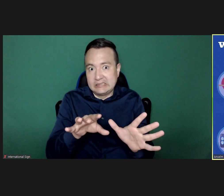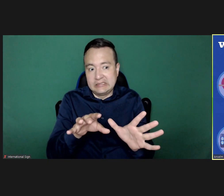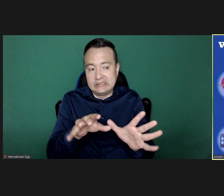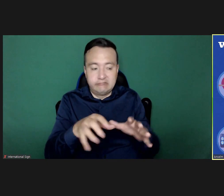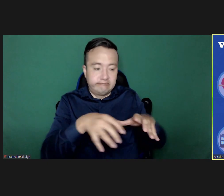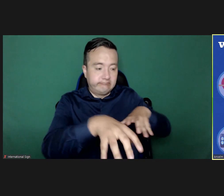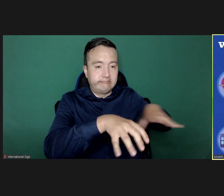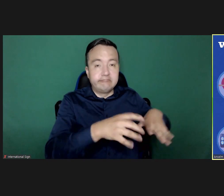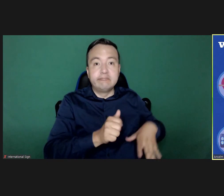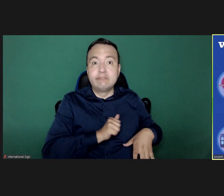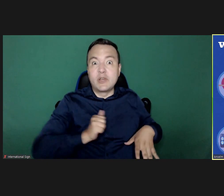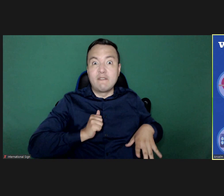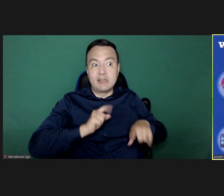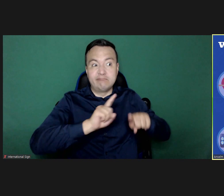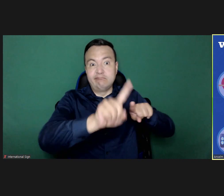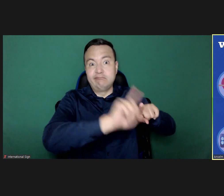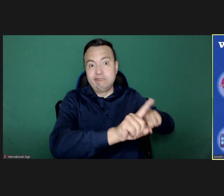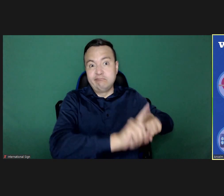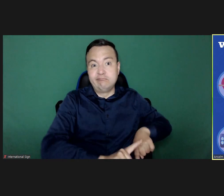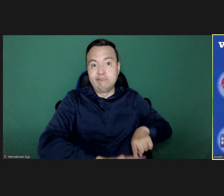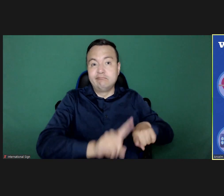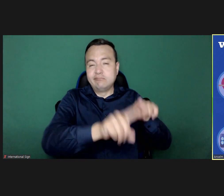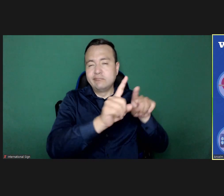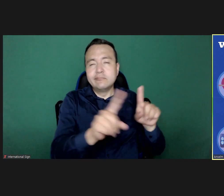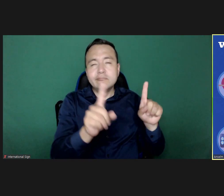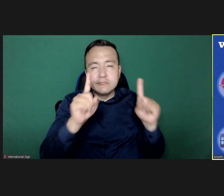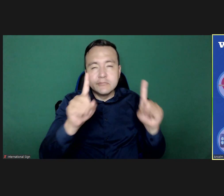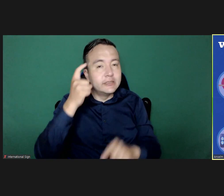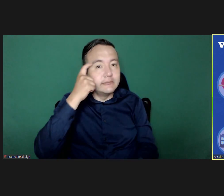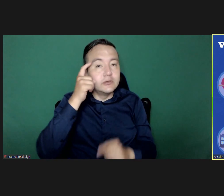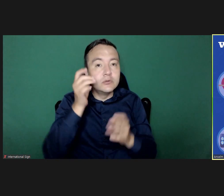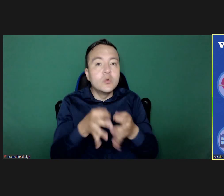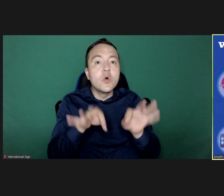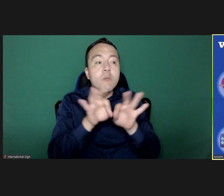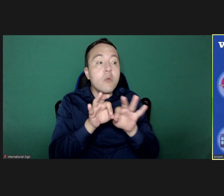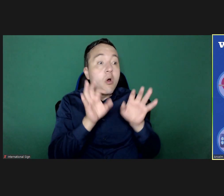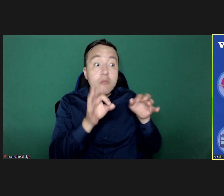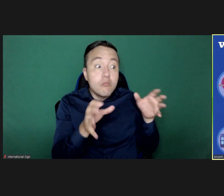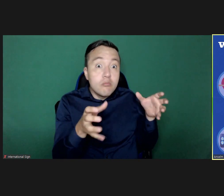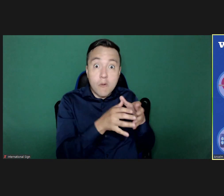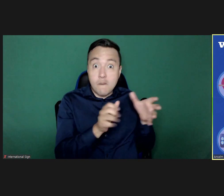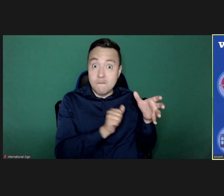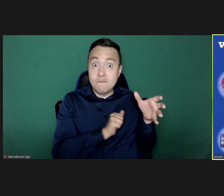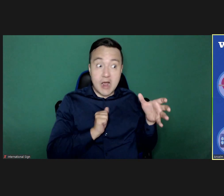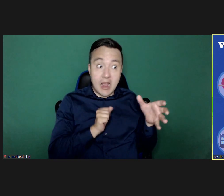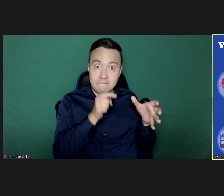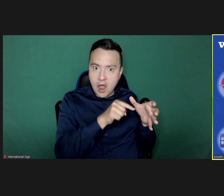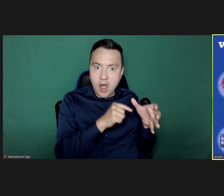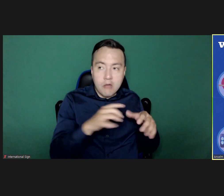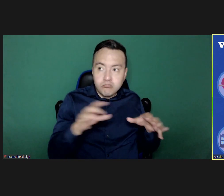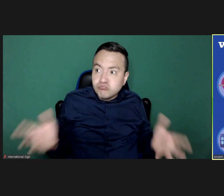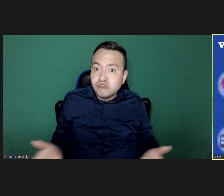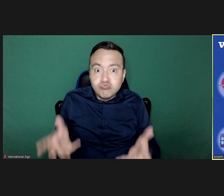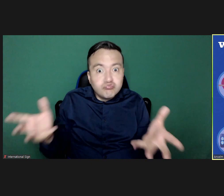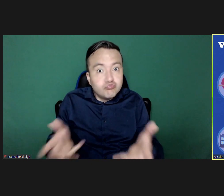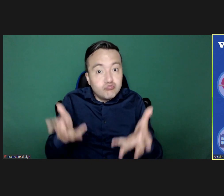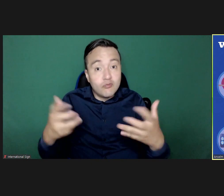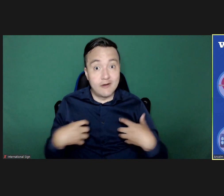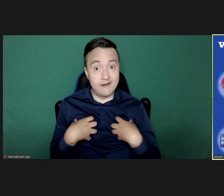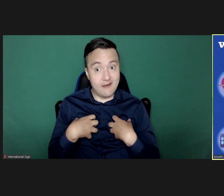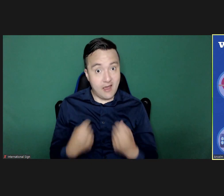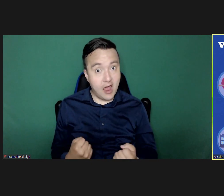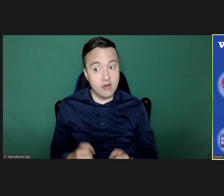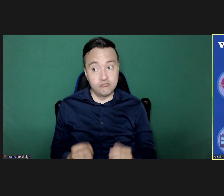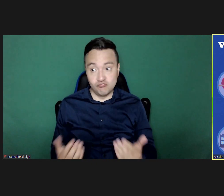Creo, sin embargo, que sí se podría aceptar con aquella parte del sector privado que trabaja para promover la salud y el bienestar, y creo que no